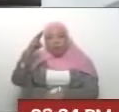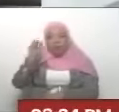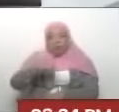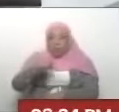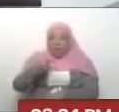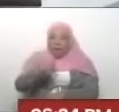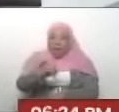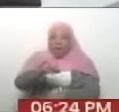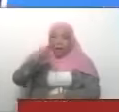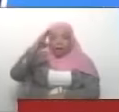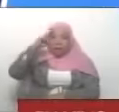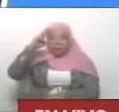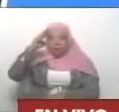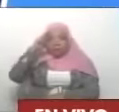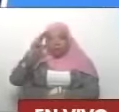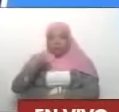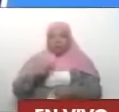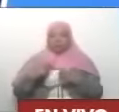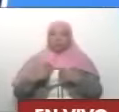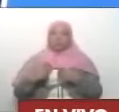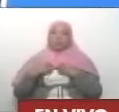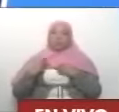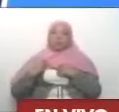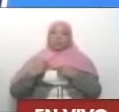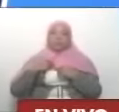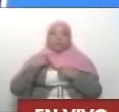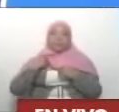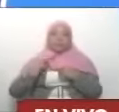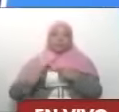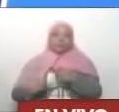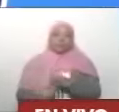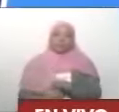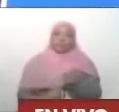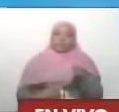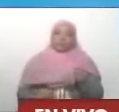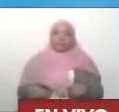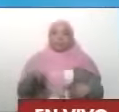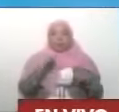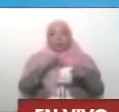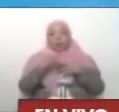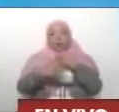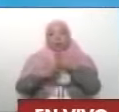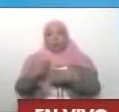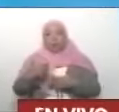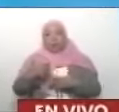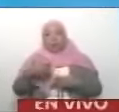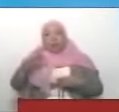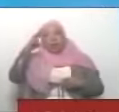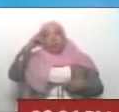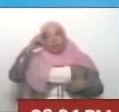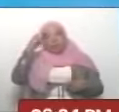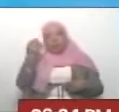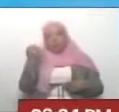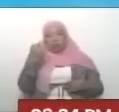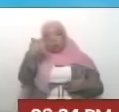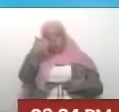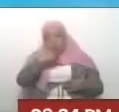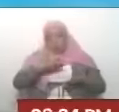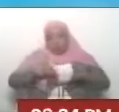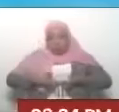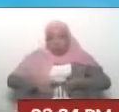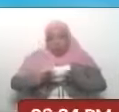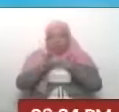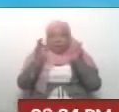Tres memorias. No hables tan rápido que no te puedo escuchar. Tres memorias. Tres memorias individuales. La memoria individual, que es dónde viene. Cuando usted